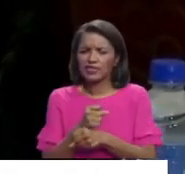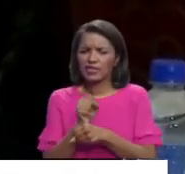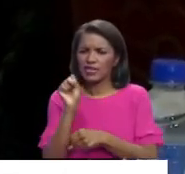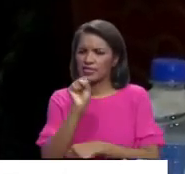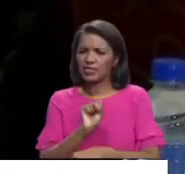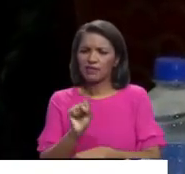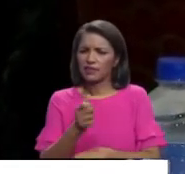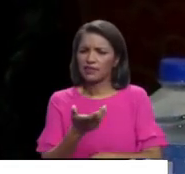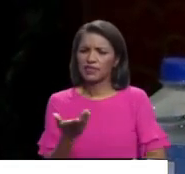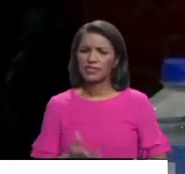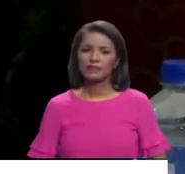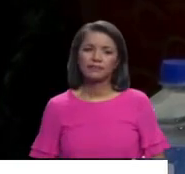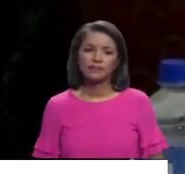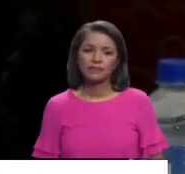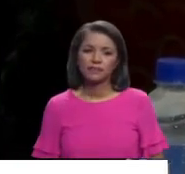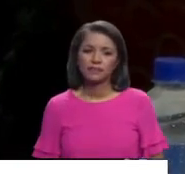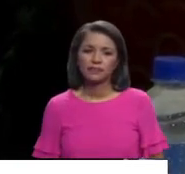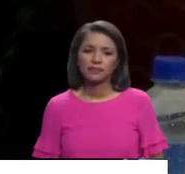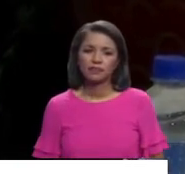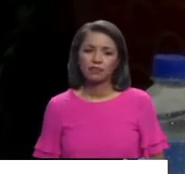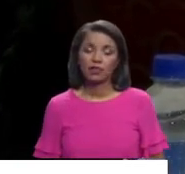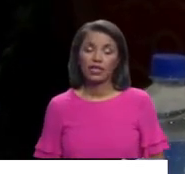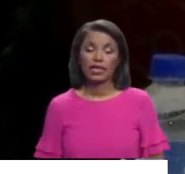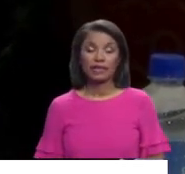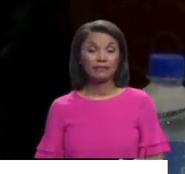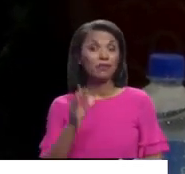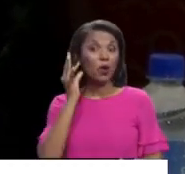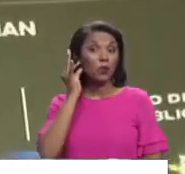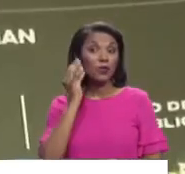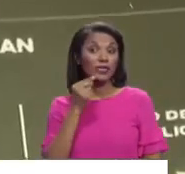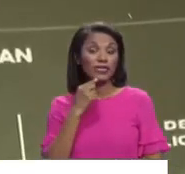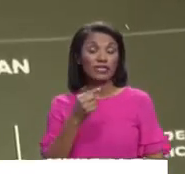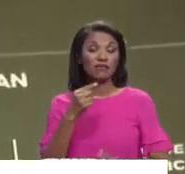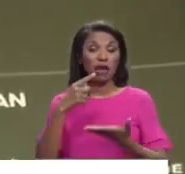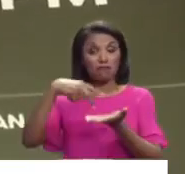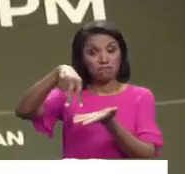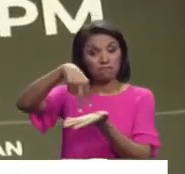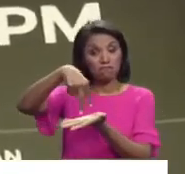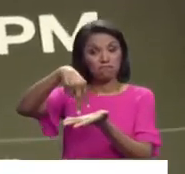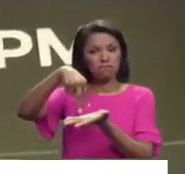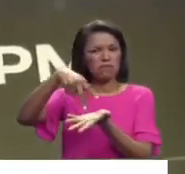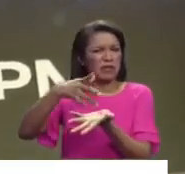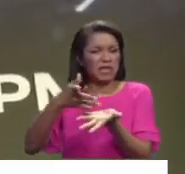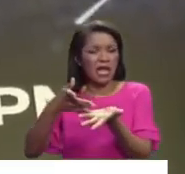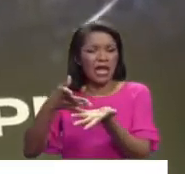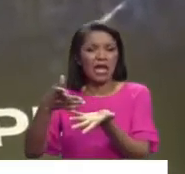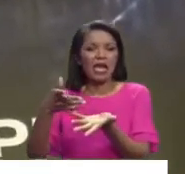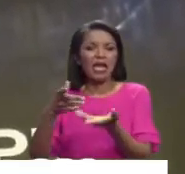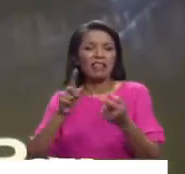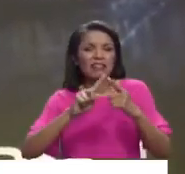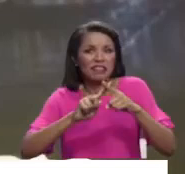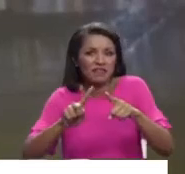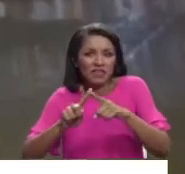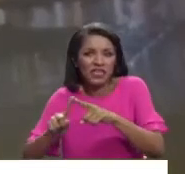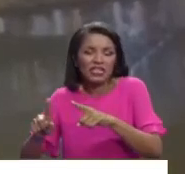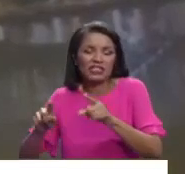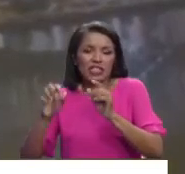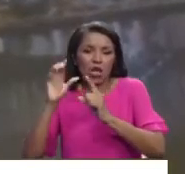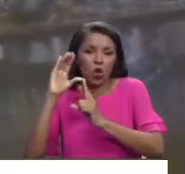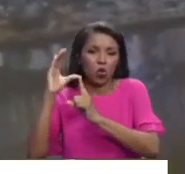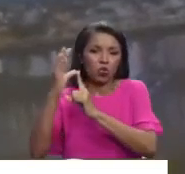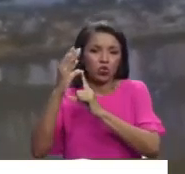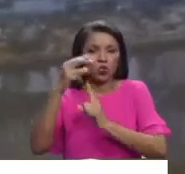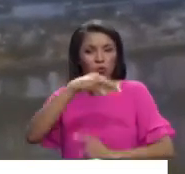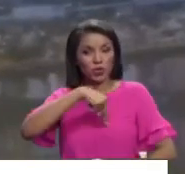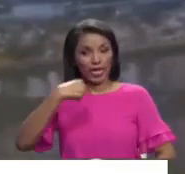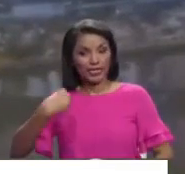los extranjeros que nos visiten en el país? Bueno, van a poder disfrutar de una tarima artística, cultural, totalmente interactiva. Vamos a tener